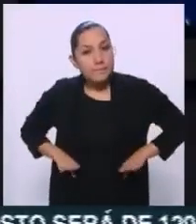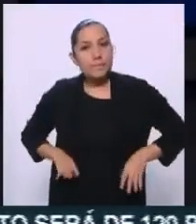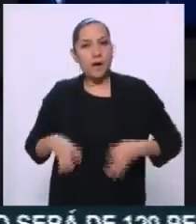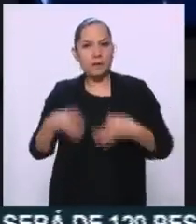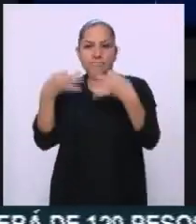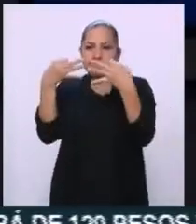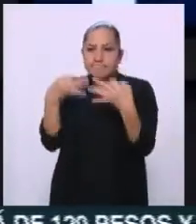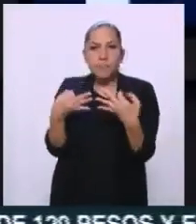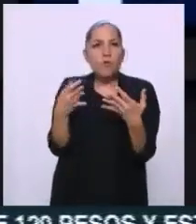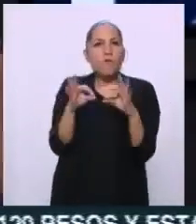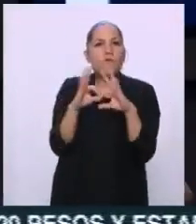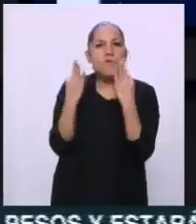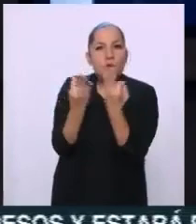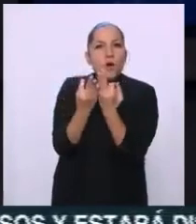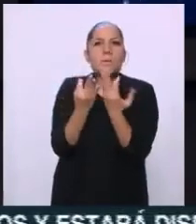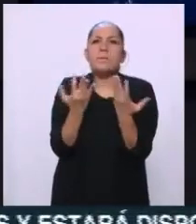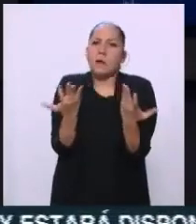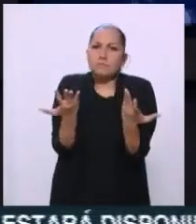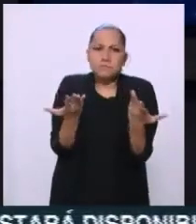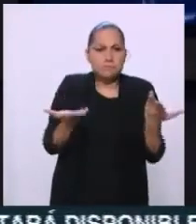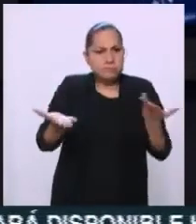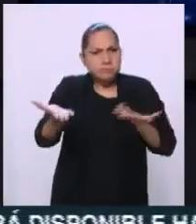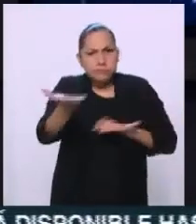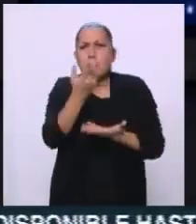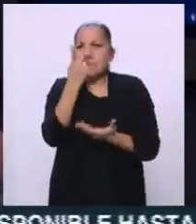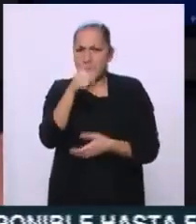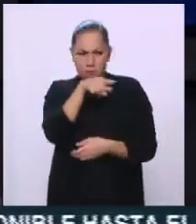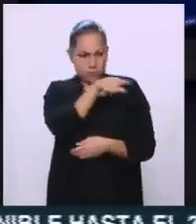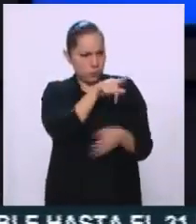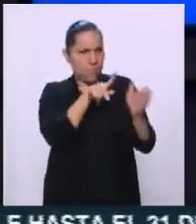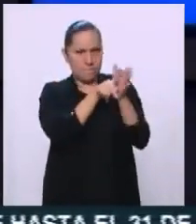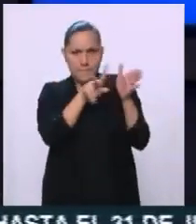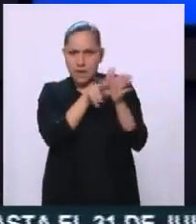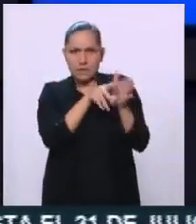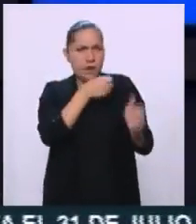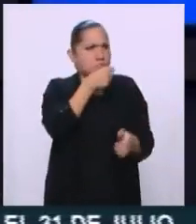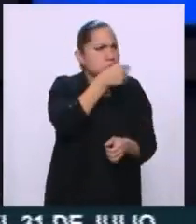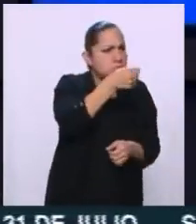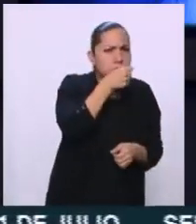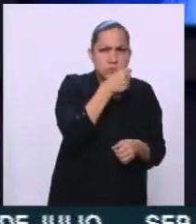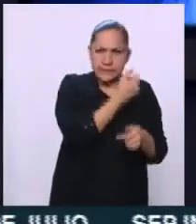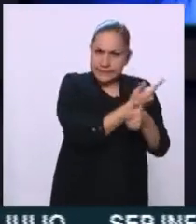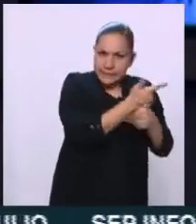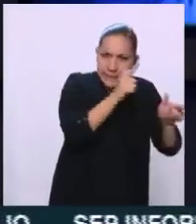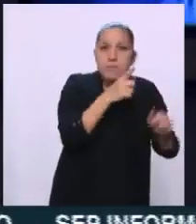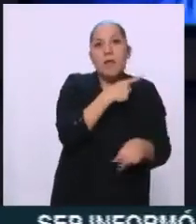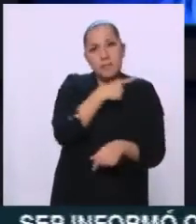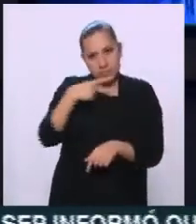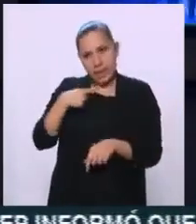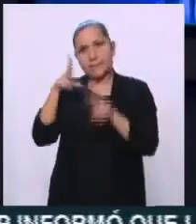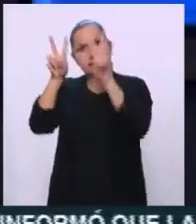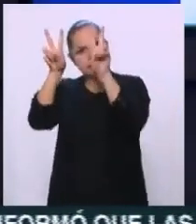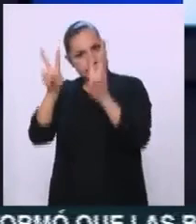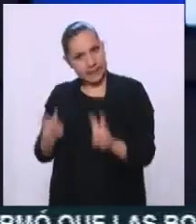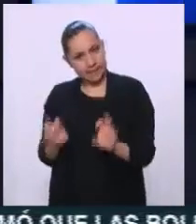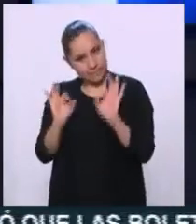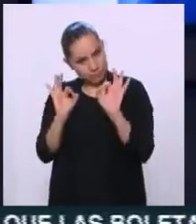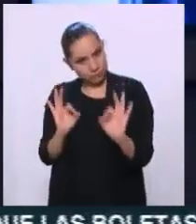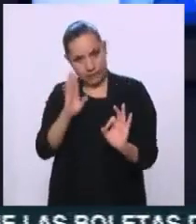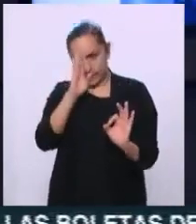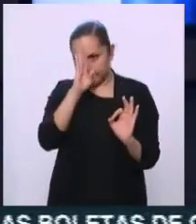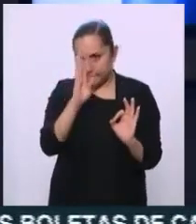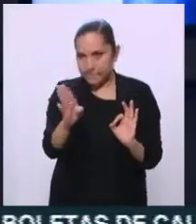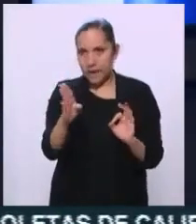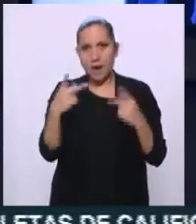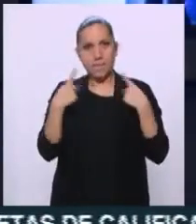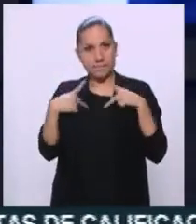tiene que haber periodismo libre, para eso tiene que haber una agenda abierta y clara y precisa frente a la población de qué intereses o qué representa cada medio